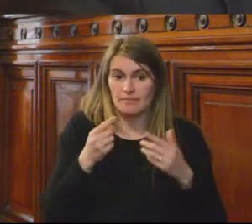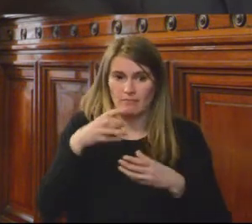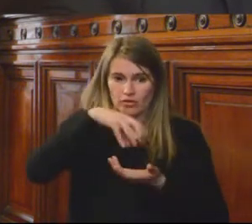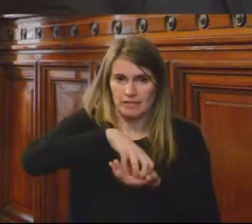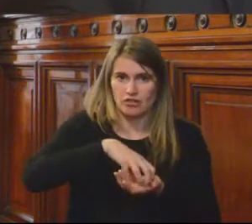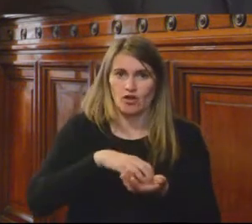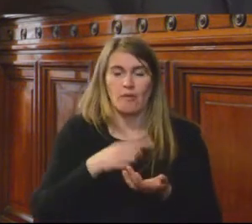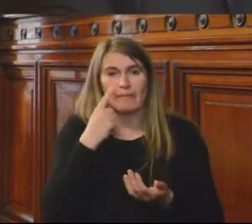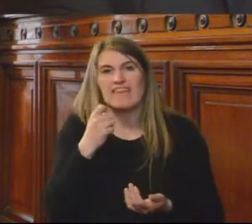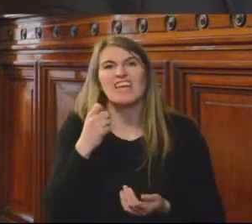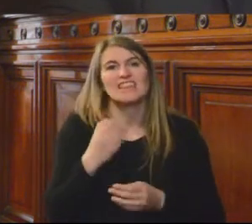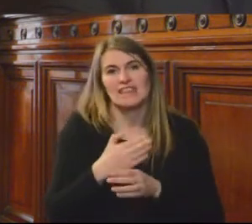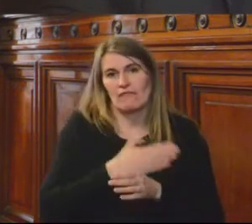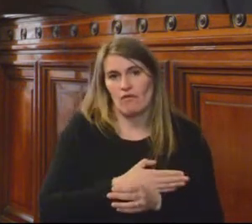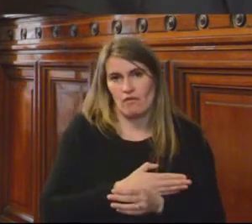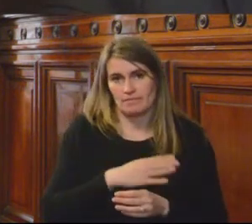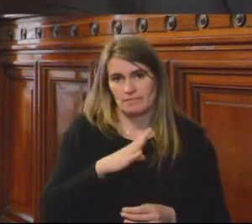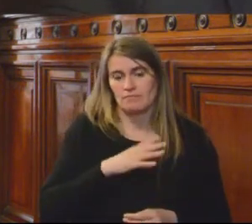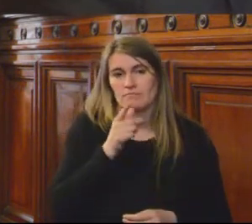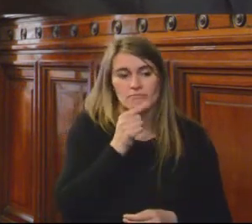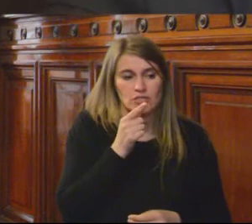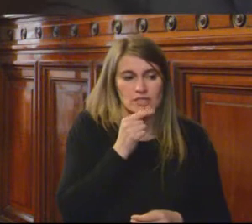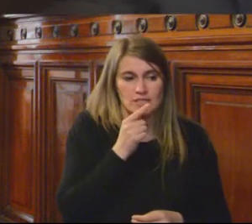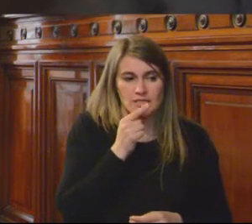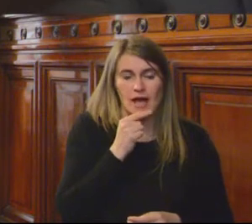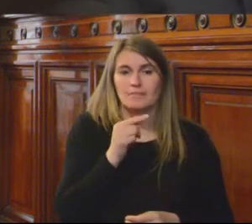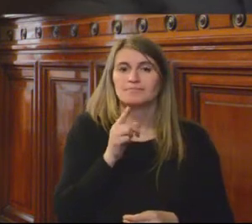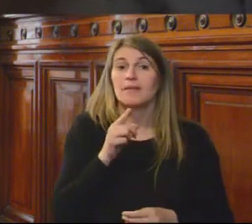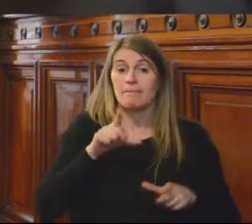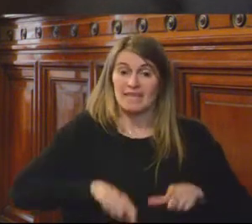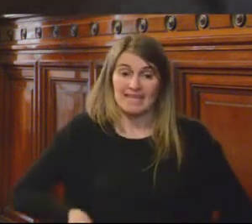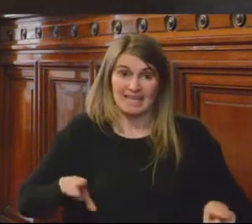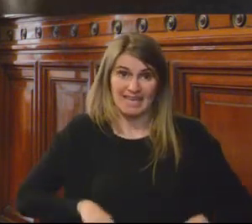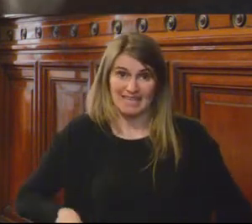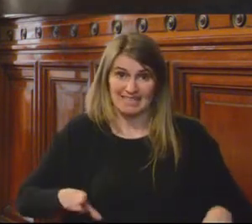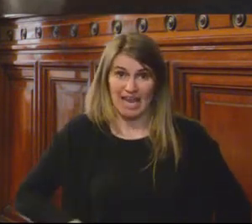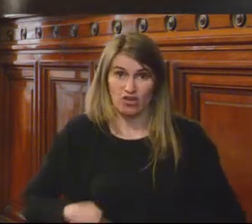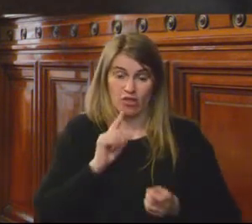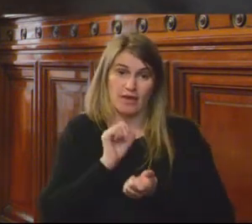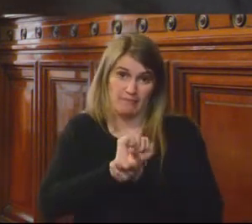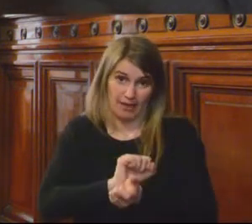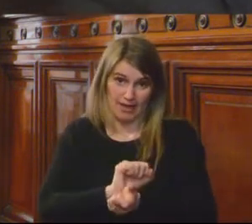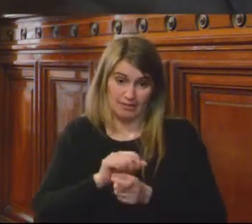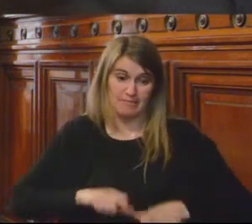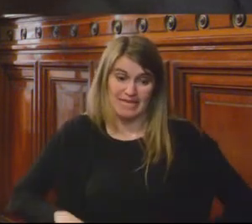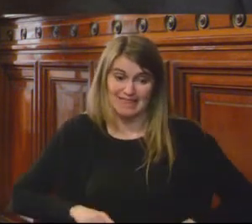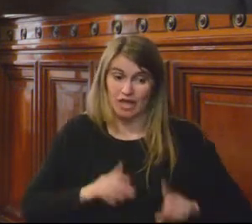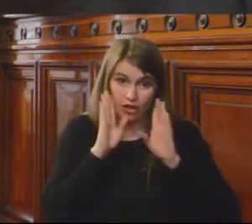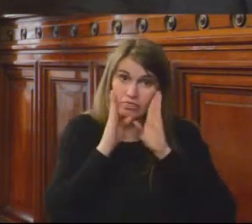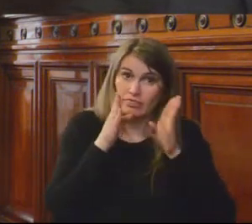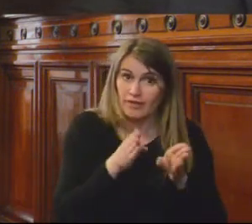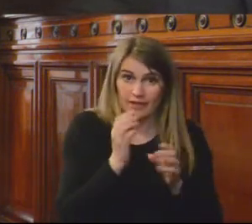detención preventiva que dependen de las policías y que el Ministerio de Carcelario, el Ministerio para el Servicio Penitenciario,